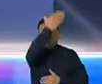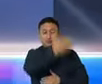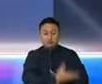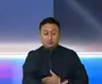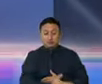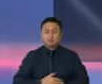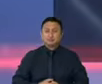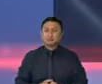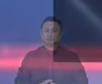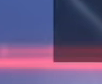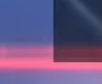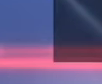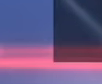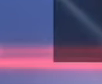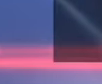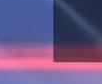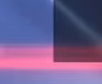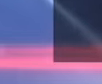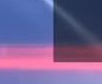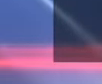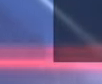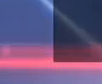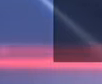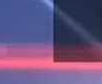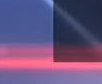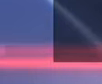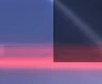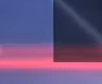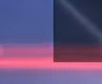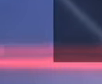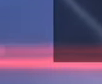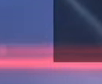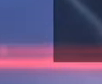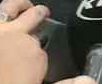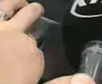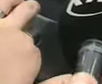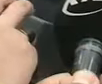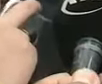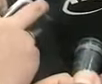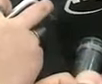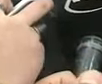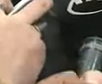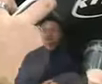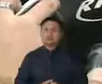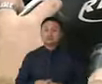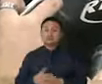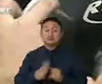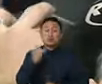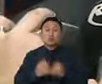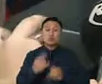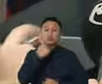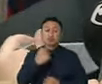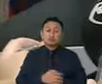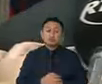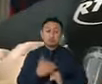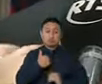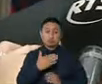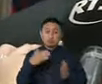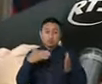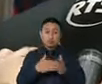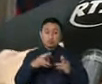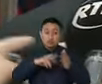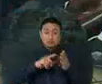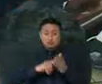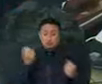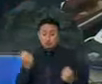Cerda, Carla Chávez, Silvia Salgado, Jorge Corozo y Lenín Plaza. Este último dice que el haber votado en contra no significa